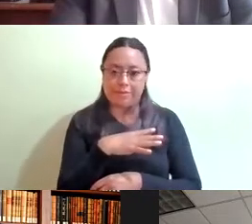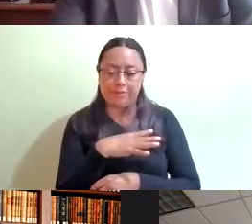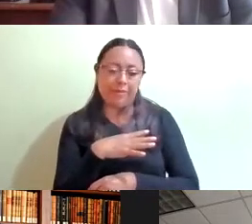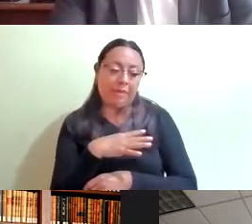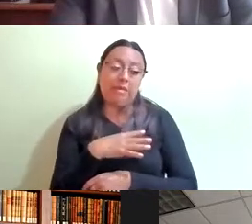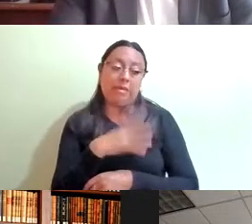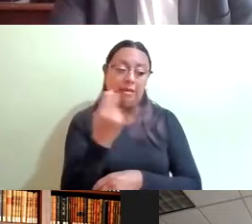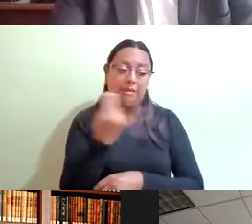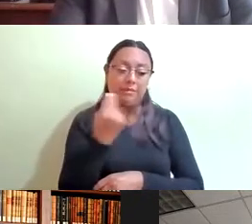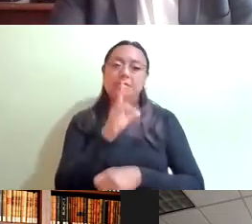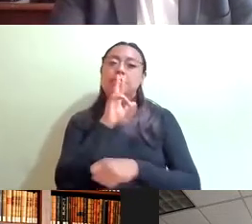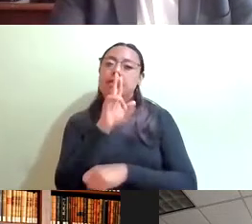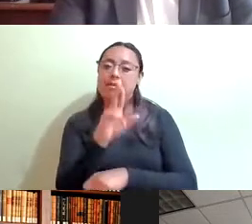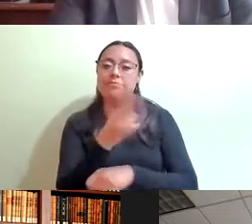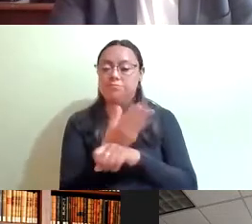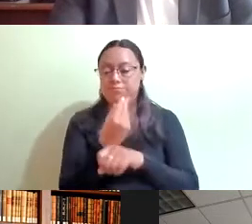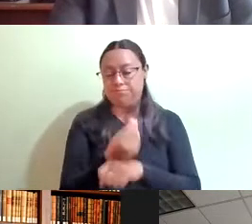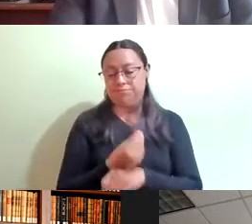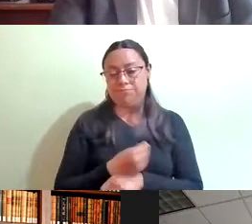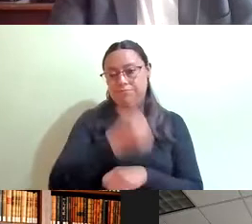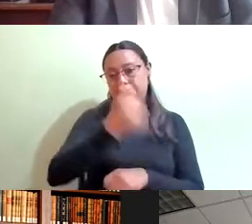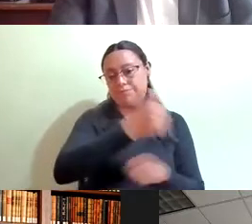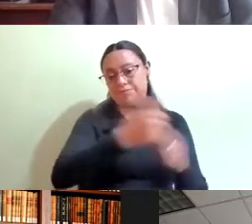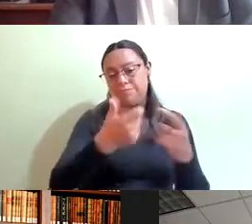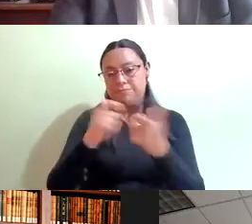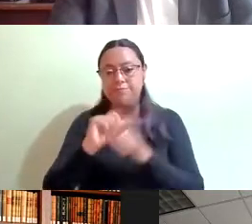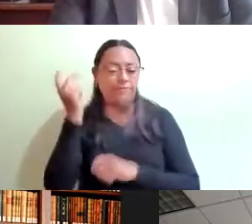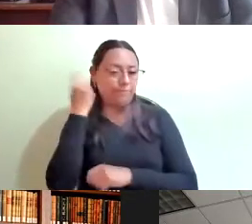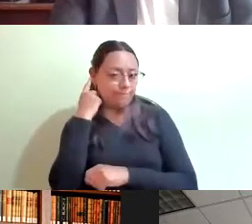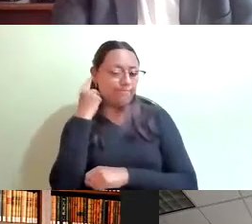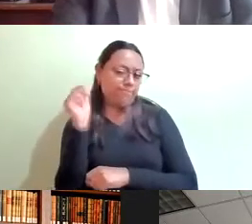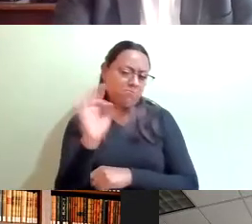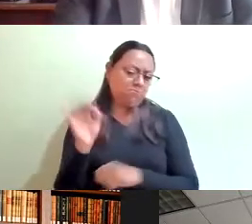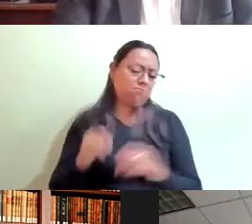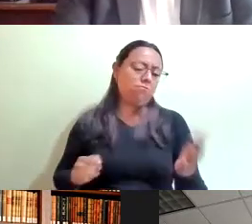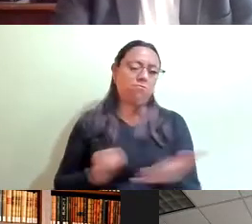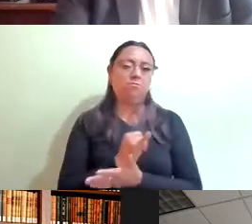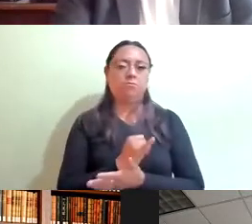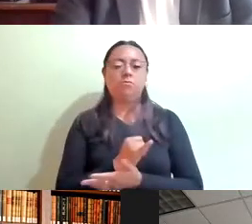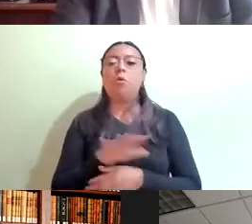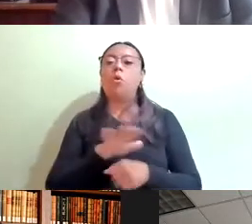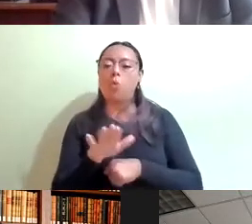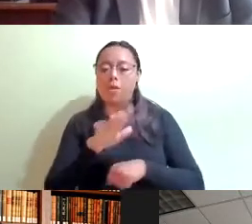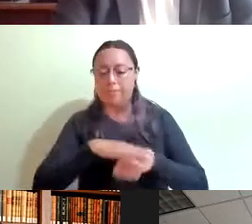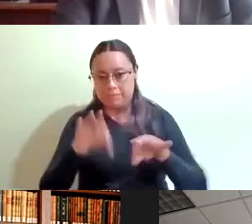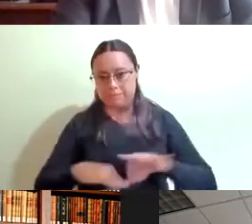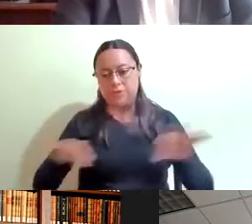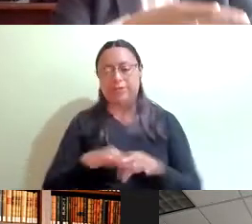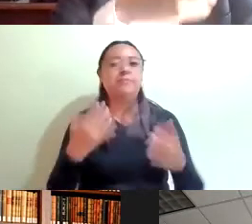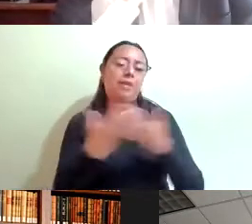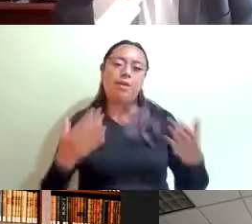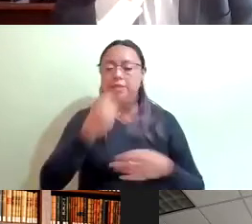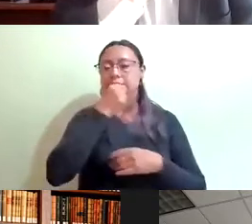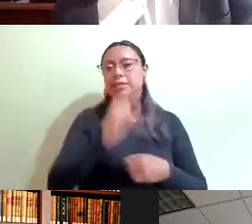resuelvan, quizás los que cada grupo determine más relevantes. Entonces, insistir en la necesidad de que la secretaria de Administración y